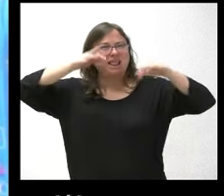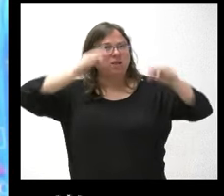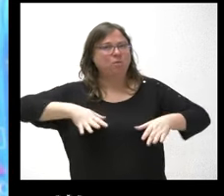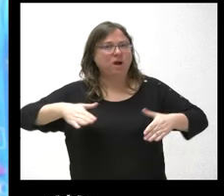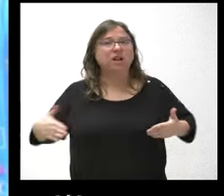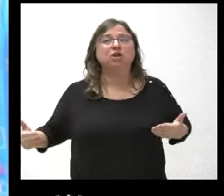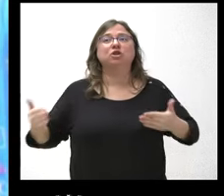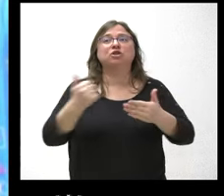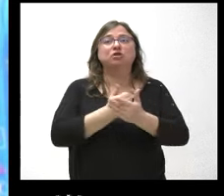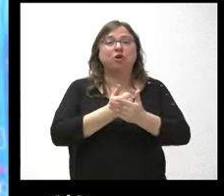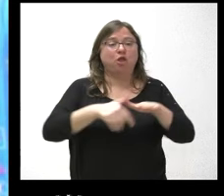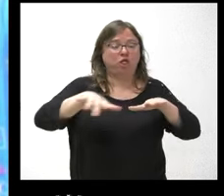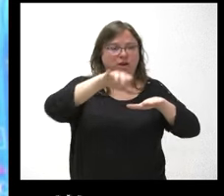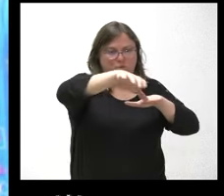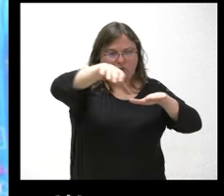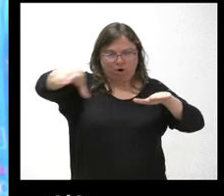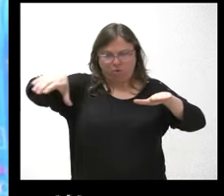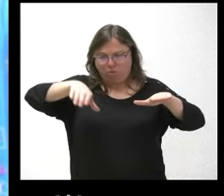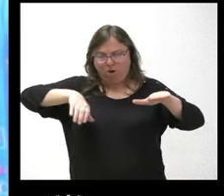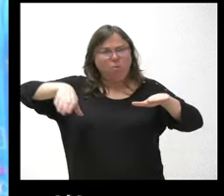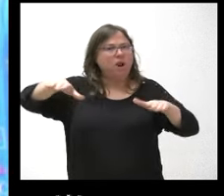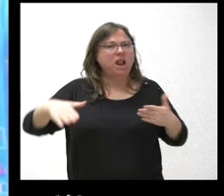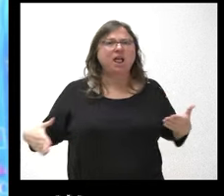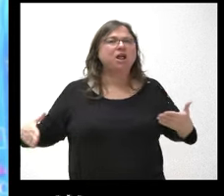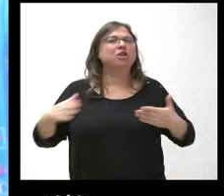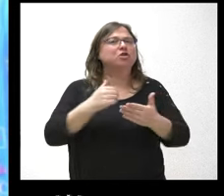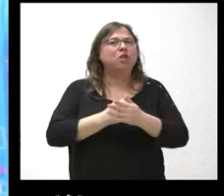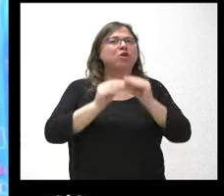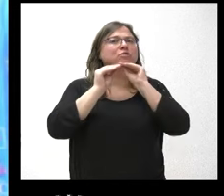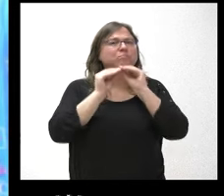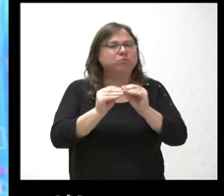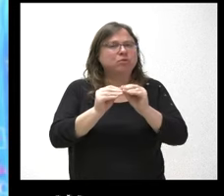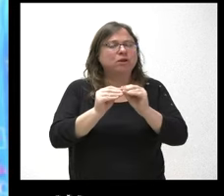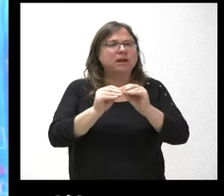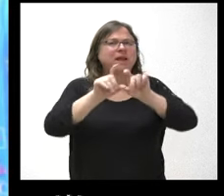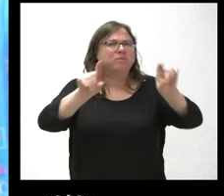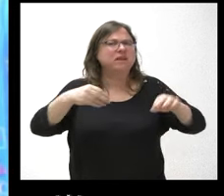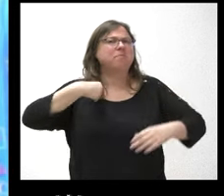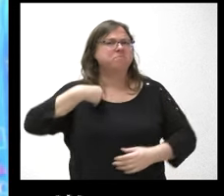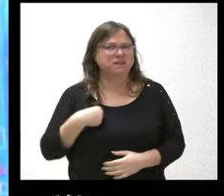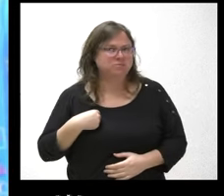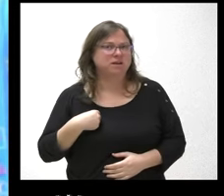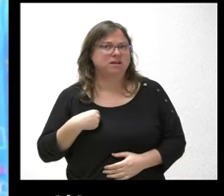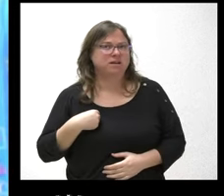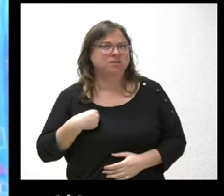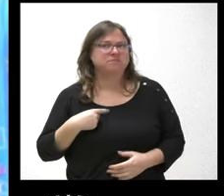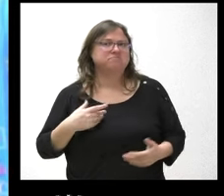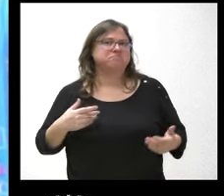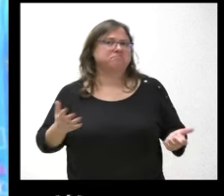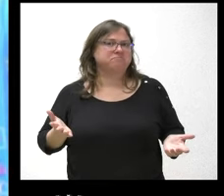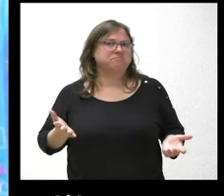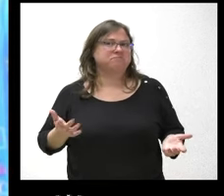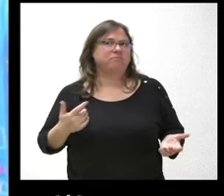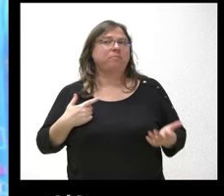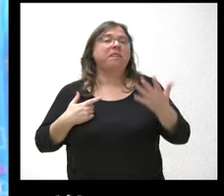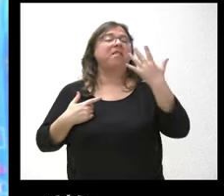colindantes en la misma zona y todos ellos desarrollados por el mismo promotor. y el informe técnico